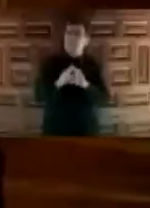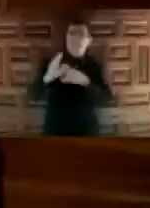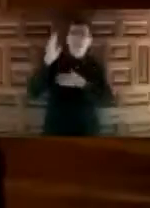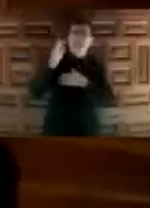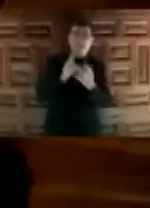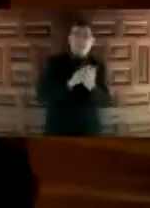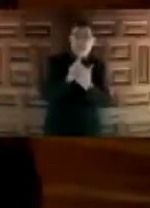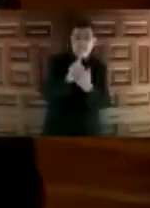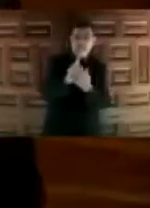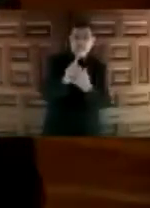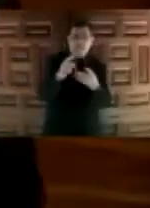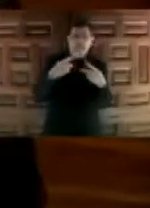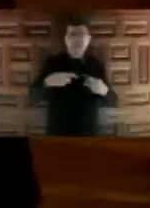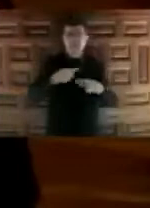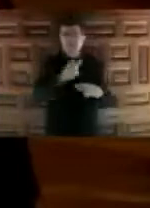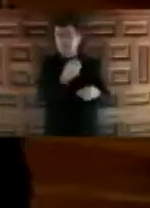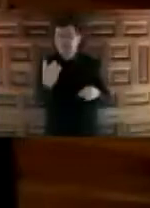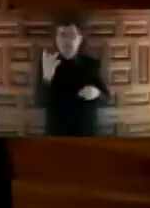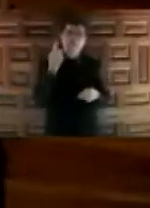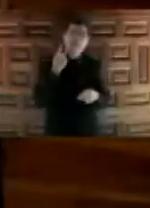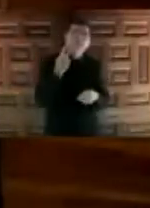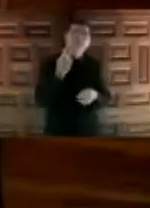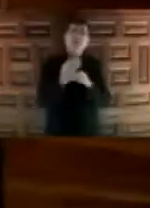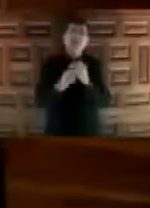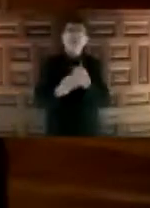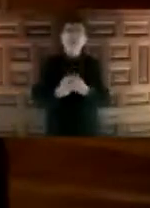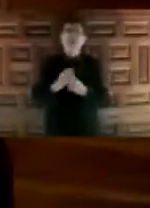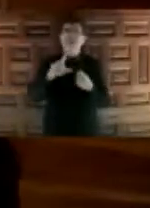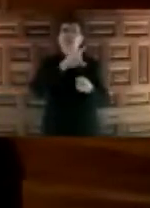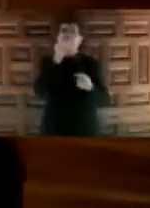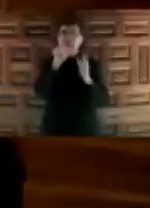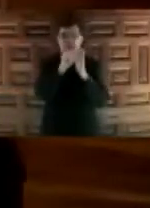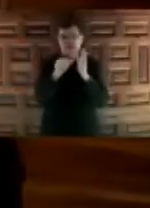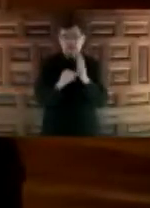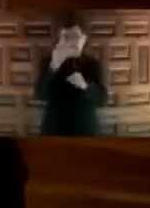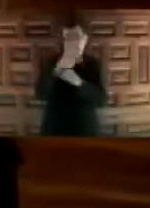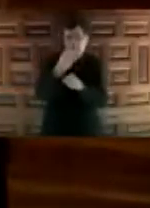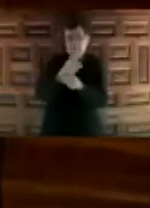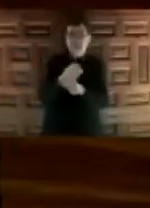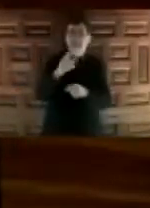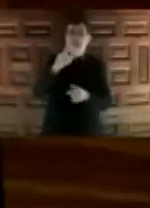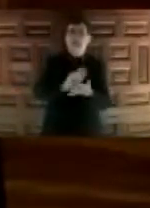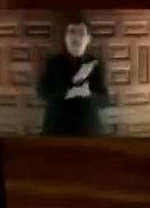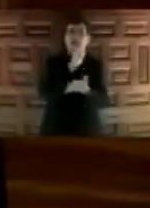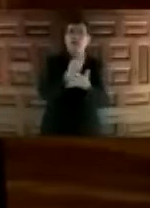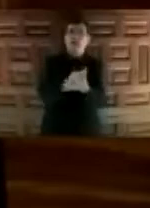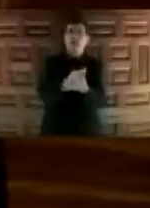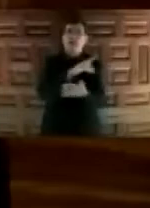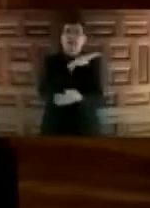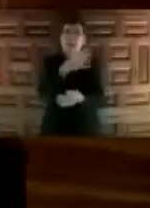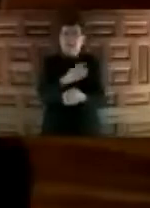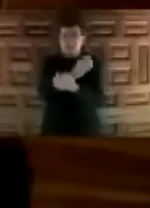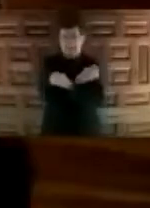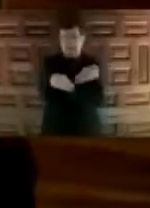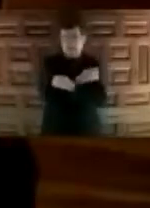Internacional de los Derechos Civiles, Sociales y Políticos, luego en el artículo tercero, la Ley General de Educación,